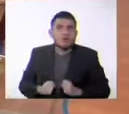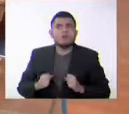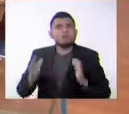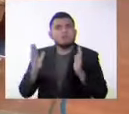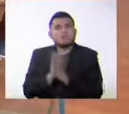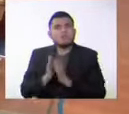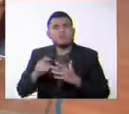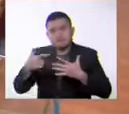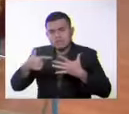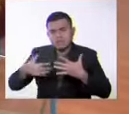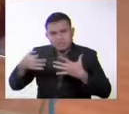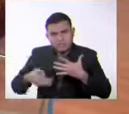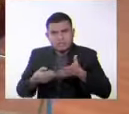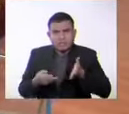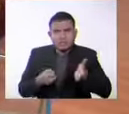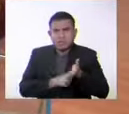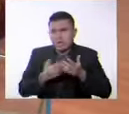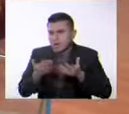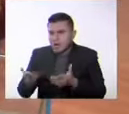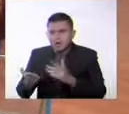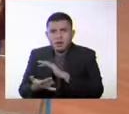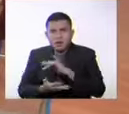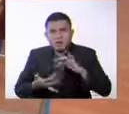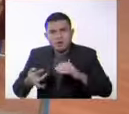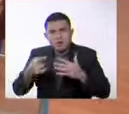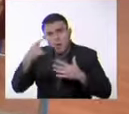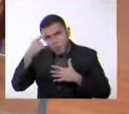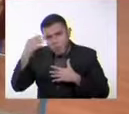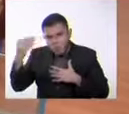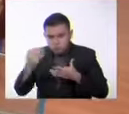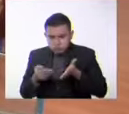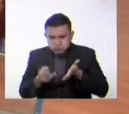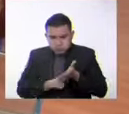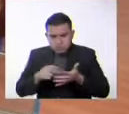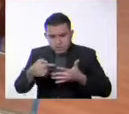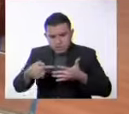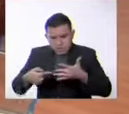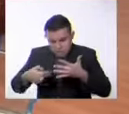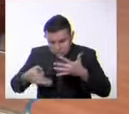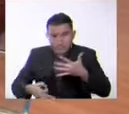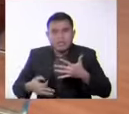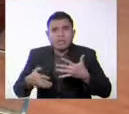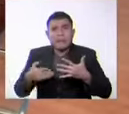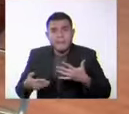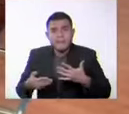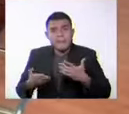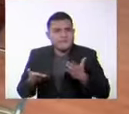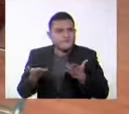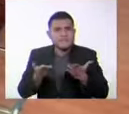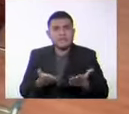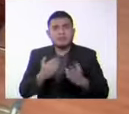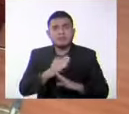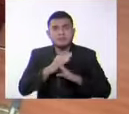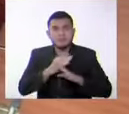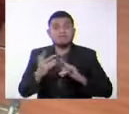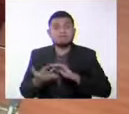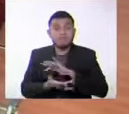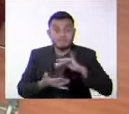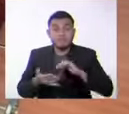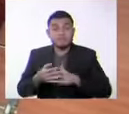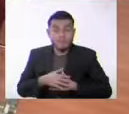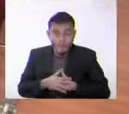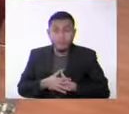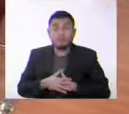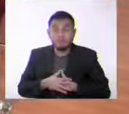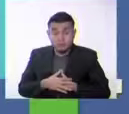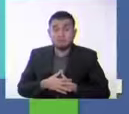en favor del medio ambiente, buscar política, buscar leyes que vayan en favor de la protección del medio ambiente. E incluso